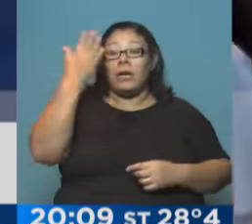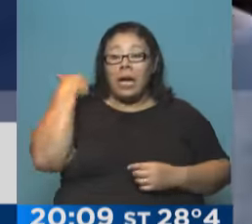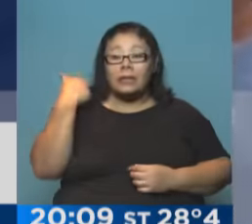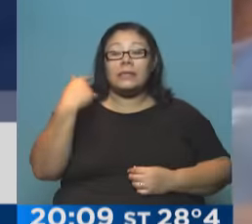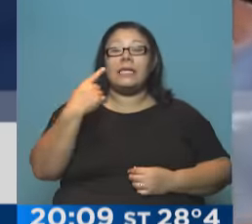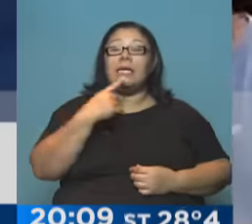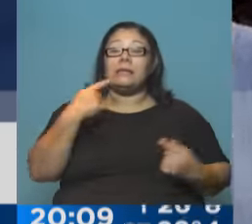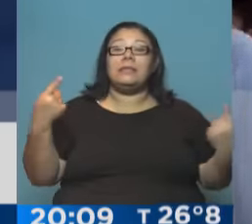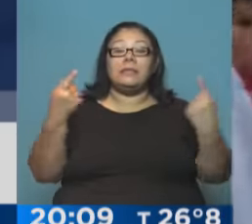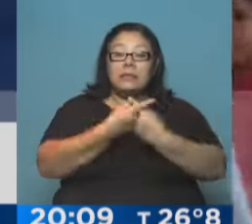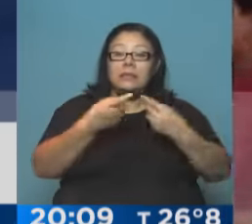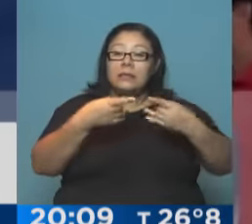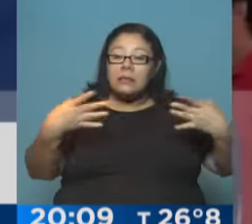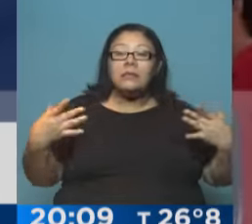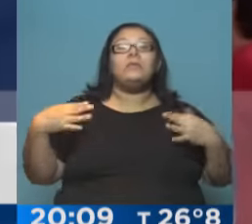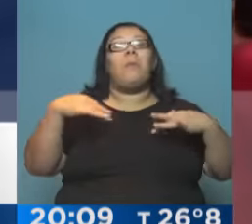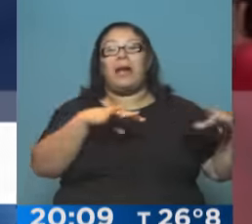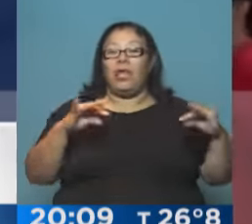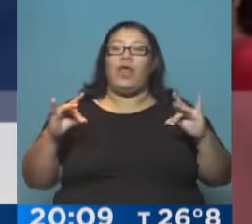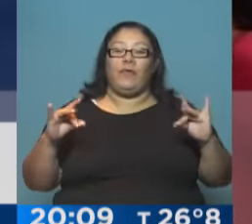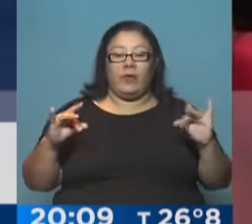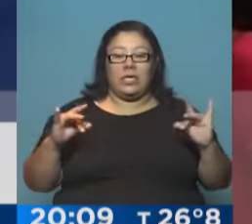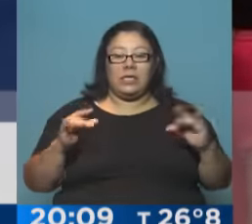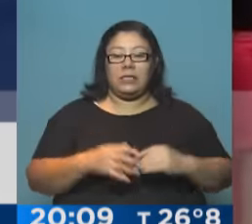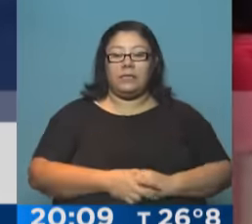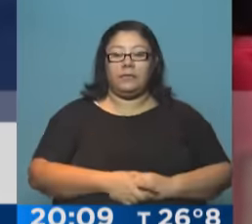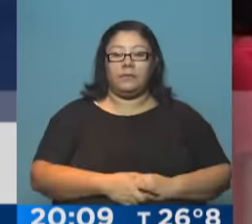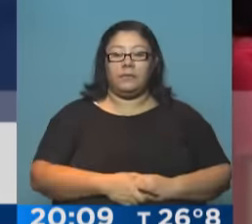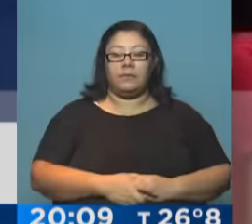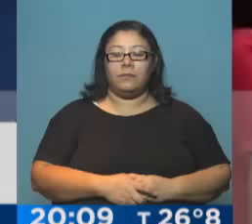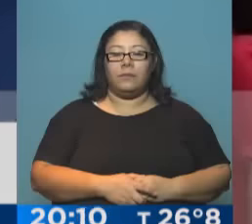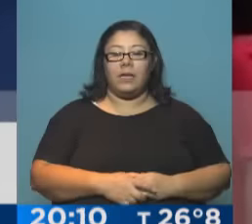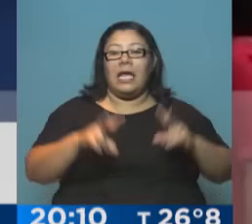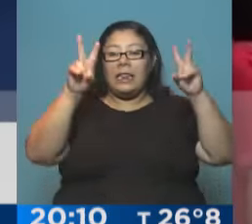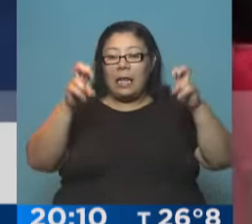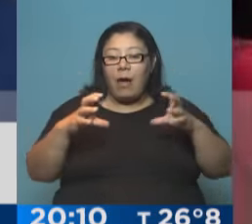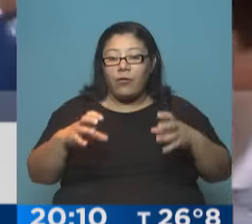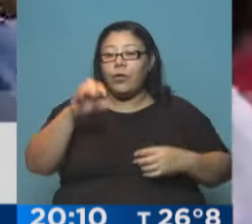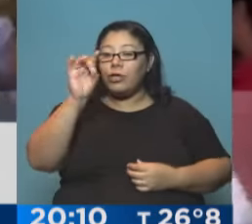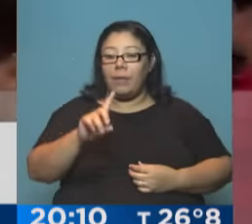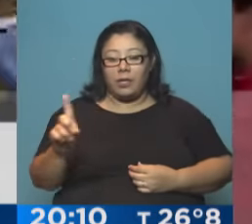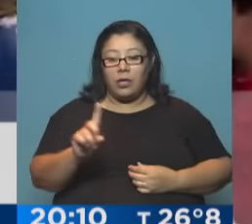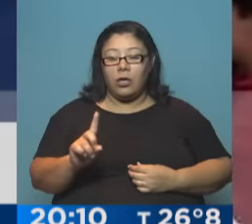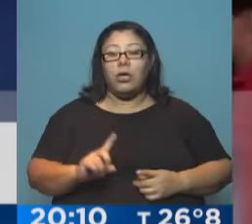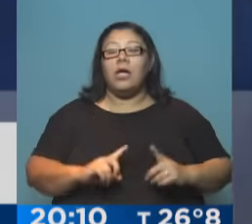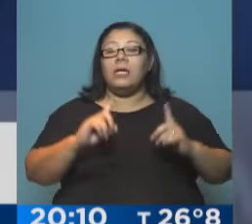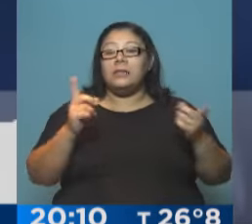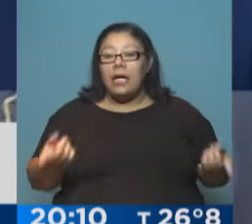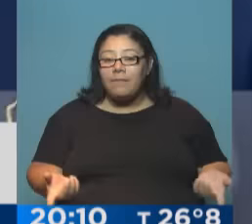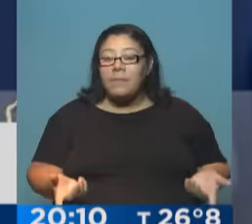es un partido muy complicado. Fuera de todo lo que es fútbol, porque por ahí se pone